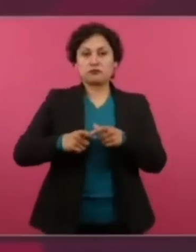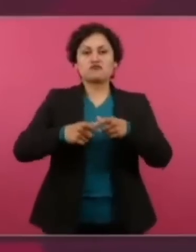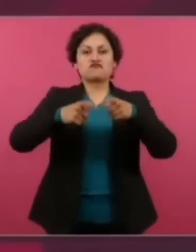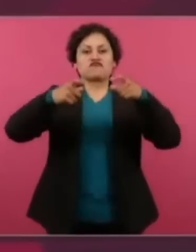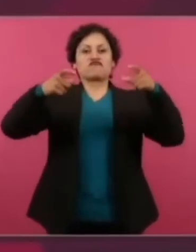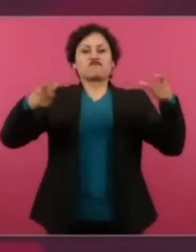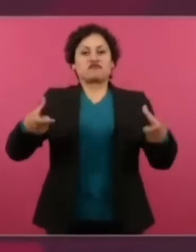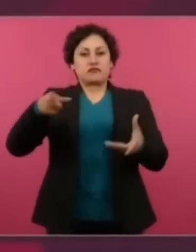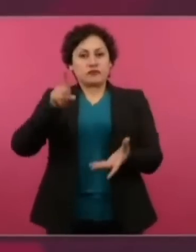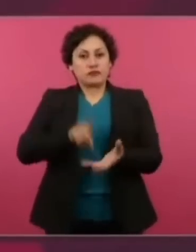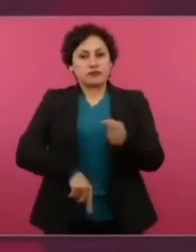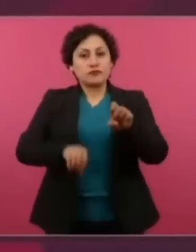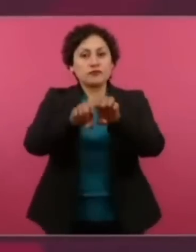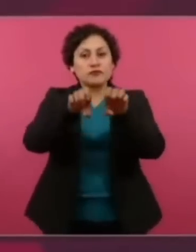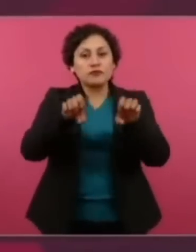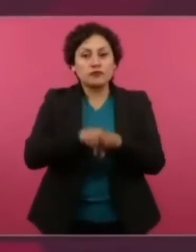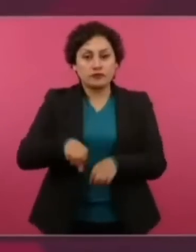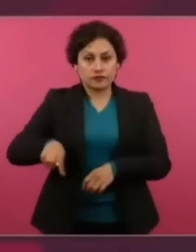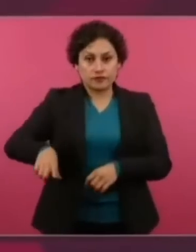Habían unas